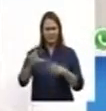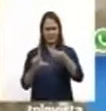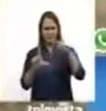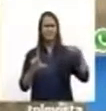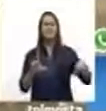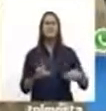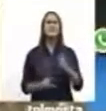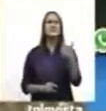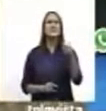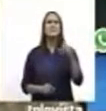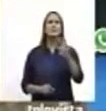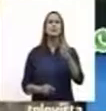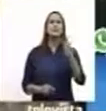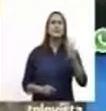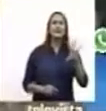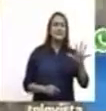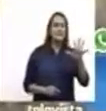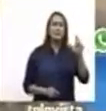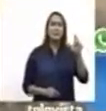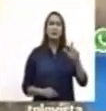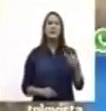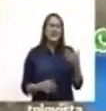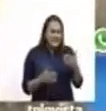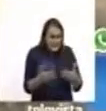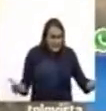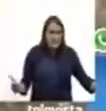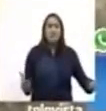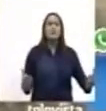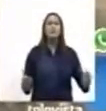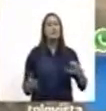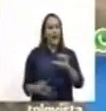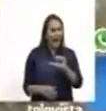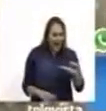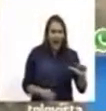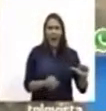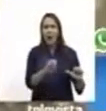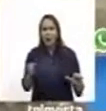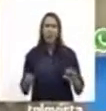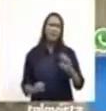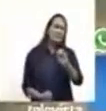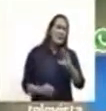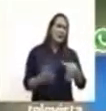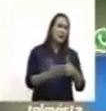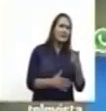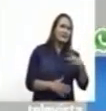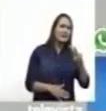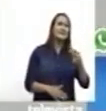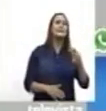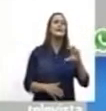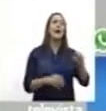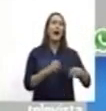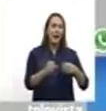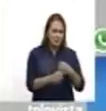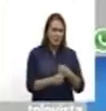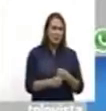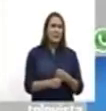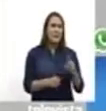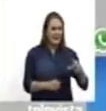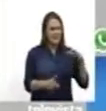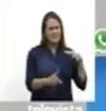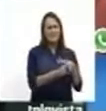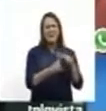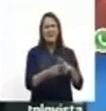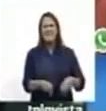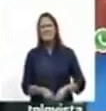10.435 serían el número de casos en los que se involucran a niños y niñas de 0 a 17 años. En la violencia,